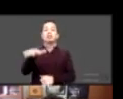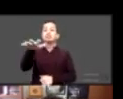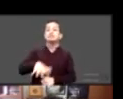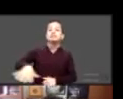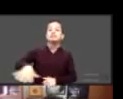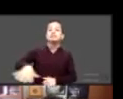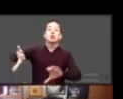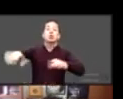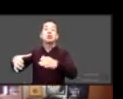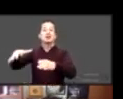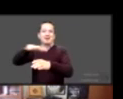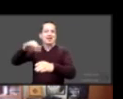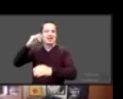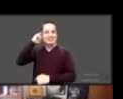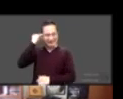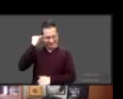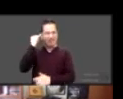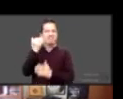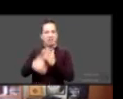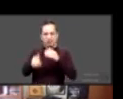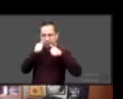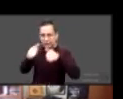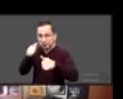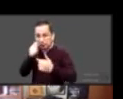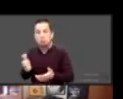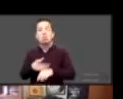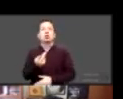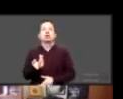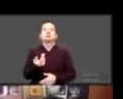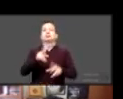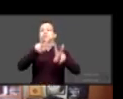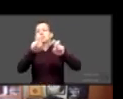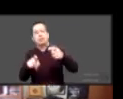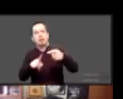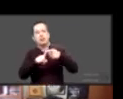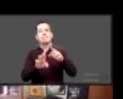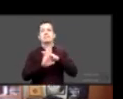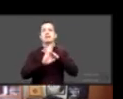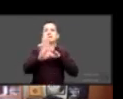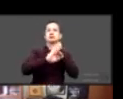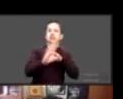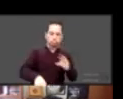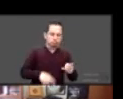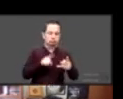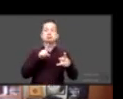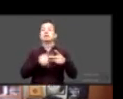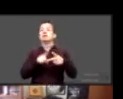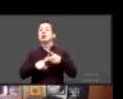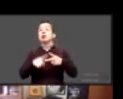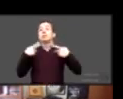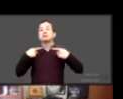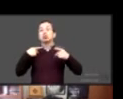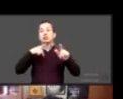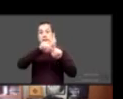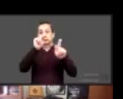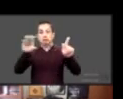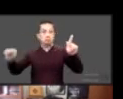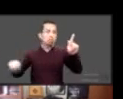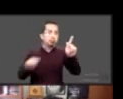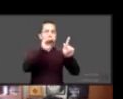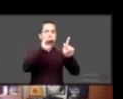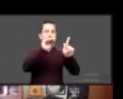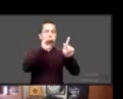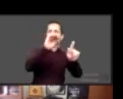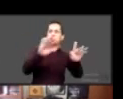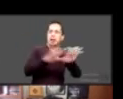de migración, de movilidad, hay muchas cosas que tenemos que poner alerta para saber cómo podemos intervenir. El tema de educación